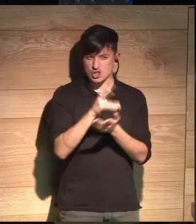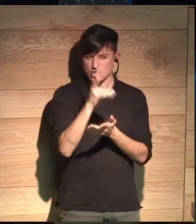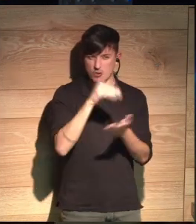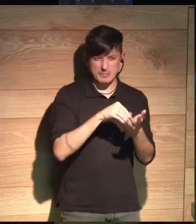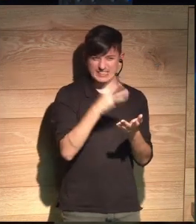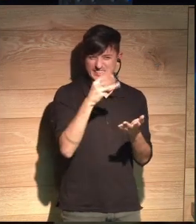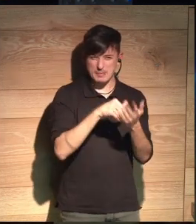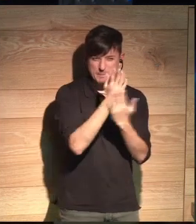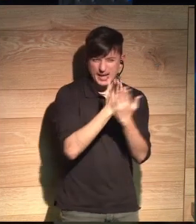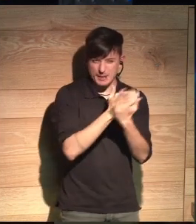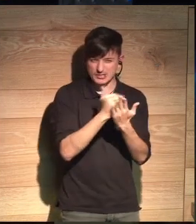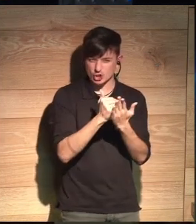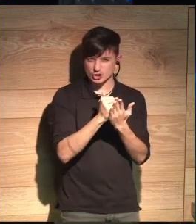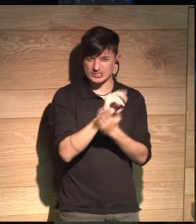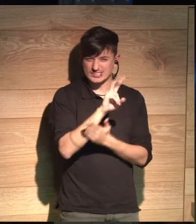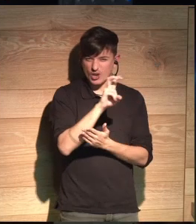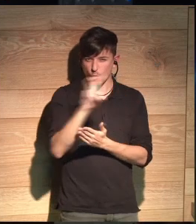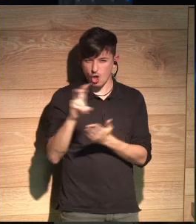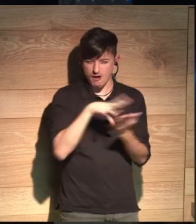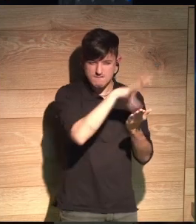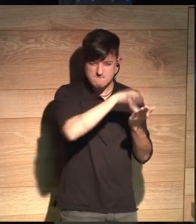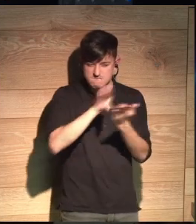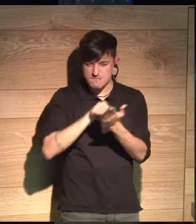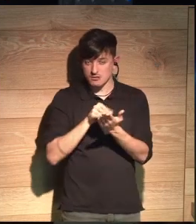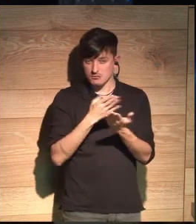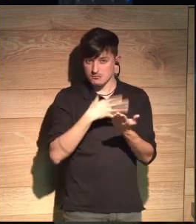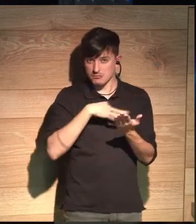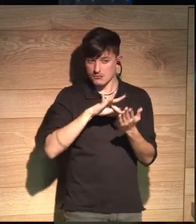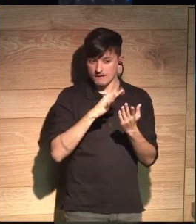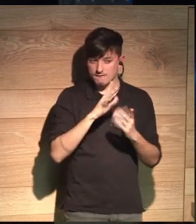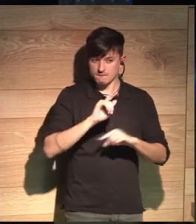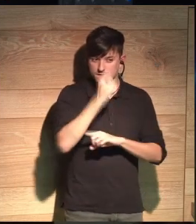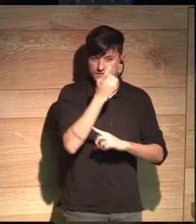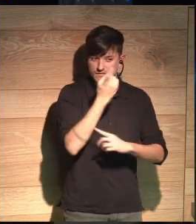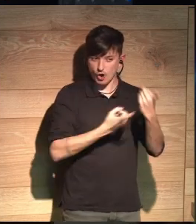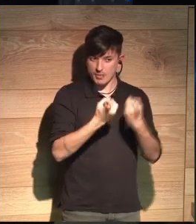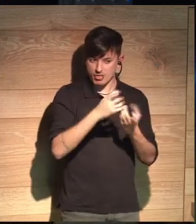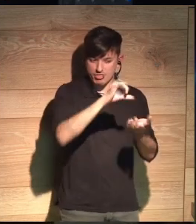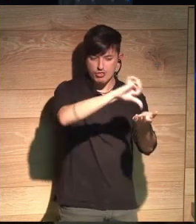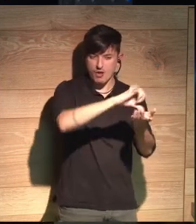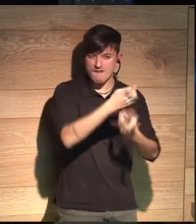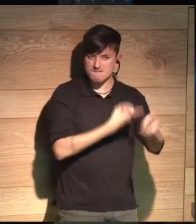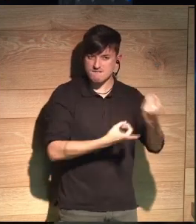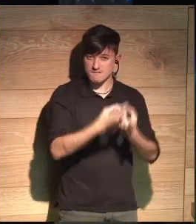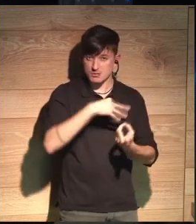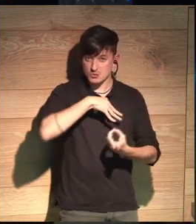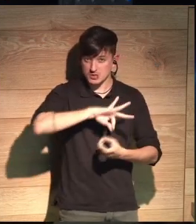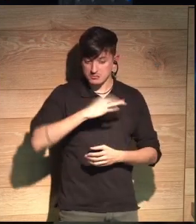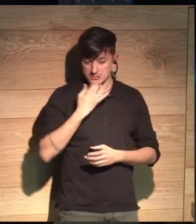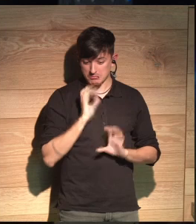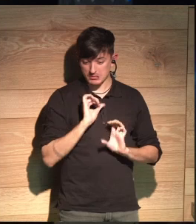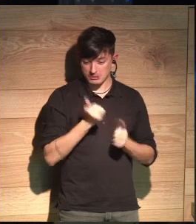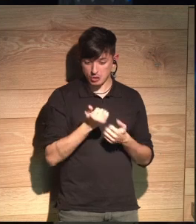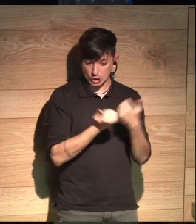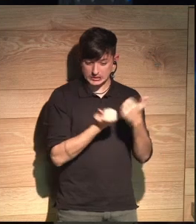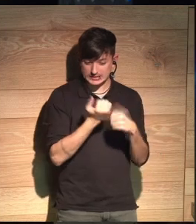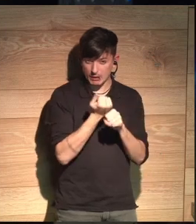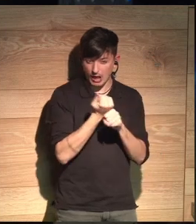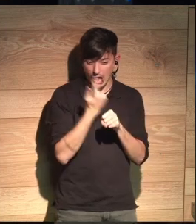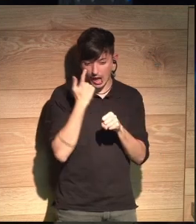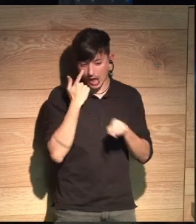mil 3.000 parámetros por segundo entonces se puede empezar a utilizar para obtener información sobre la ciudad por ejemplo empezamos a trabajar en coches siempre como nos